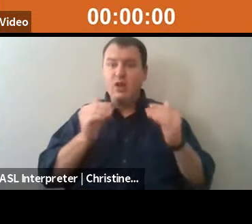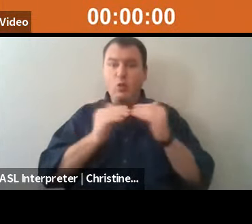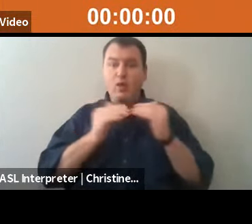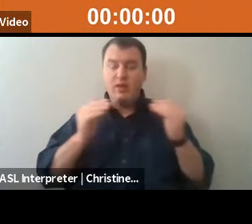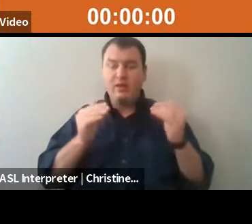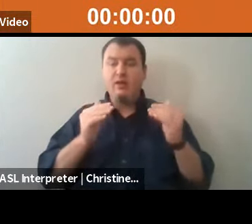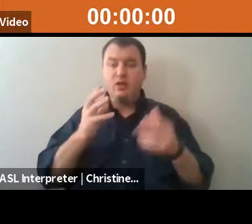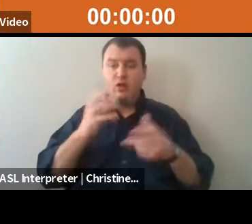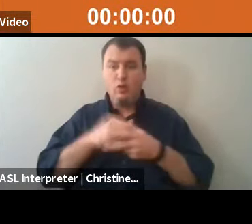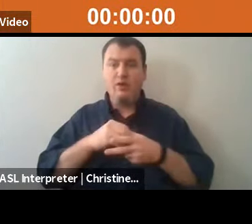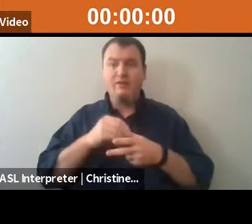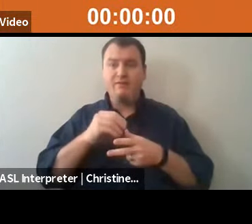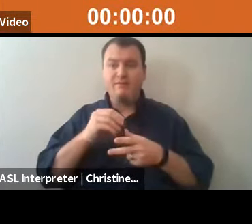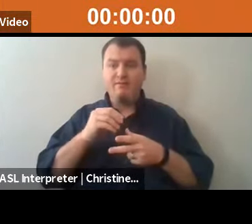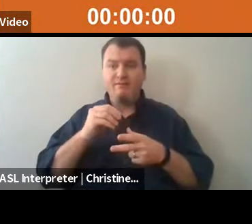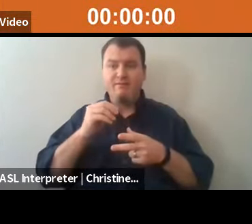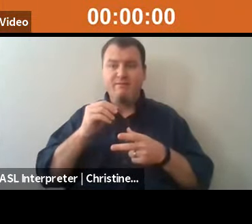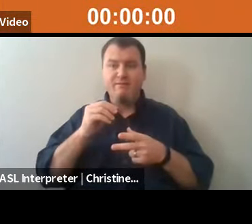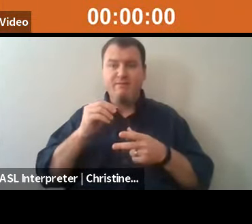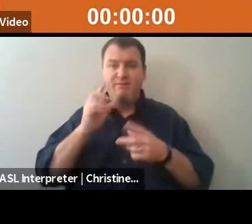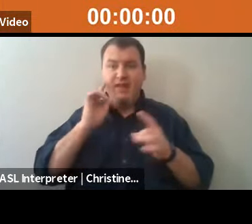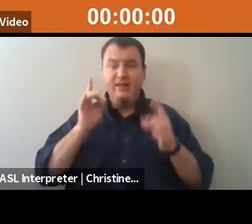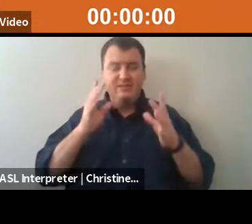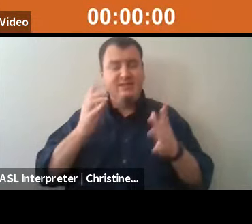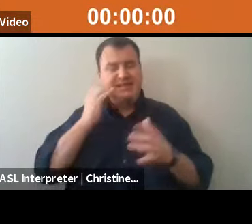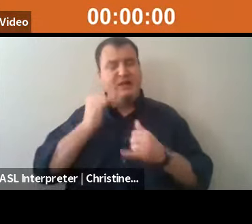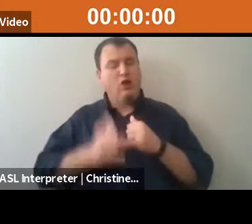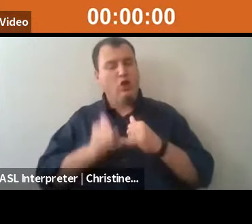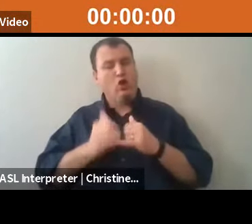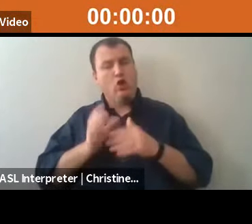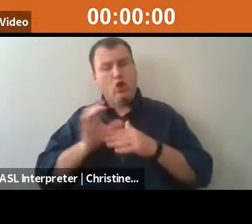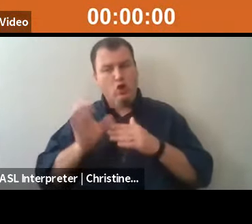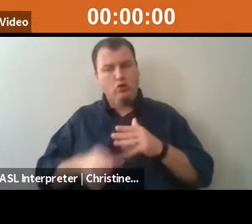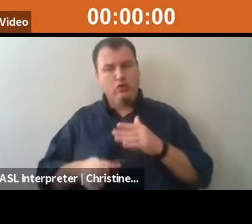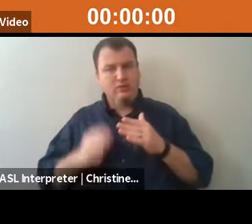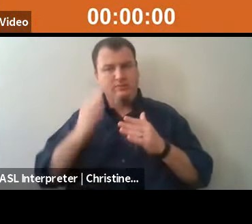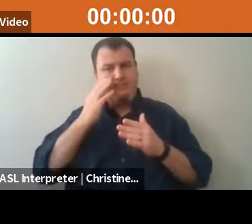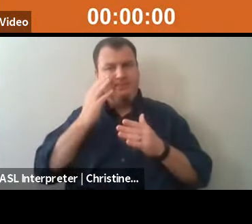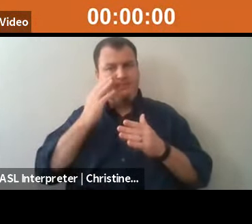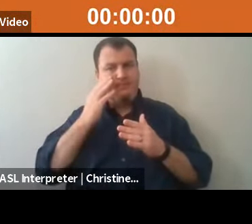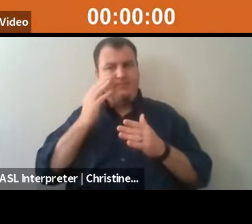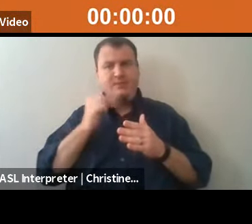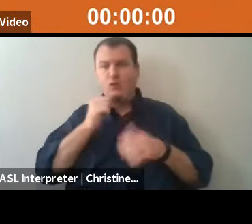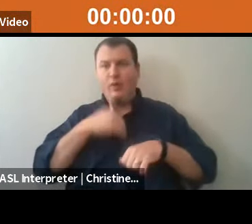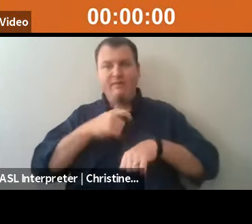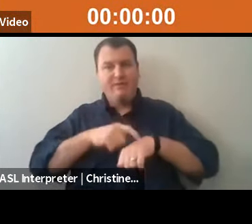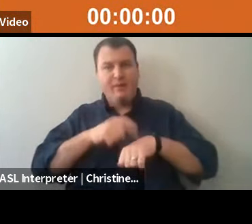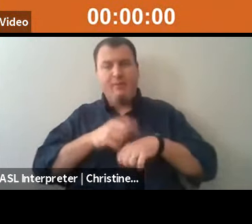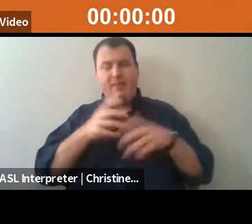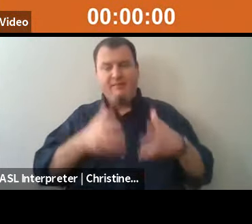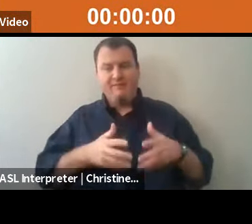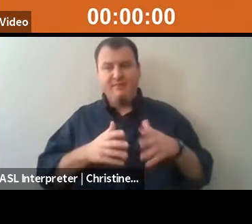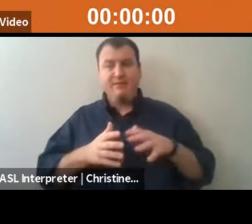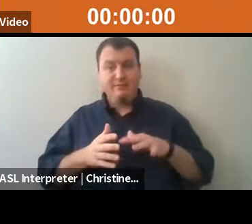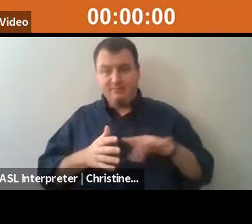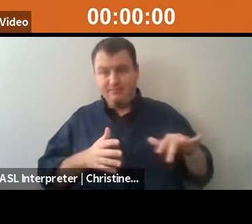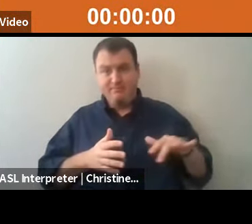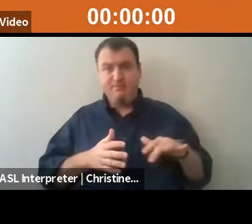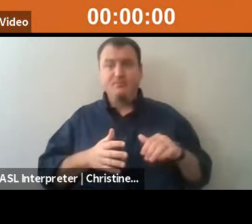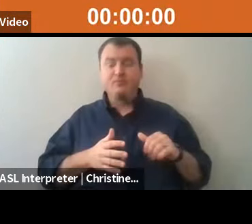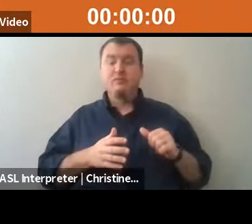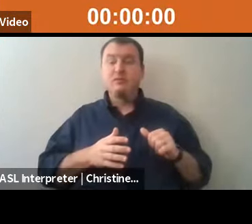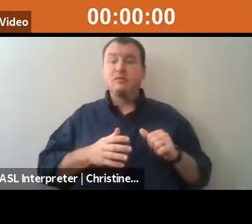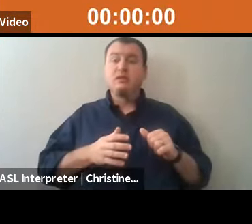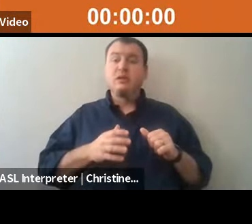creo que he consumido mis tres minutos, tres grandes o fundamentales mensajes. Primero,